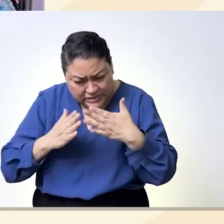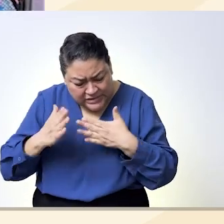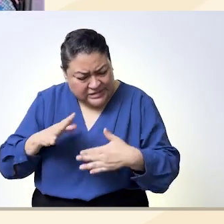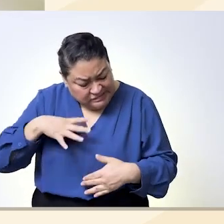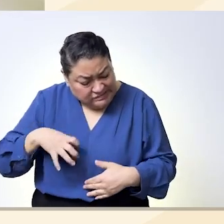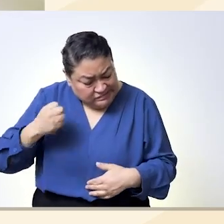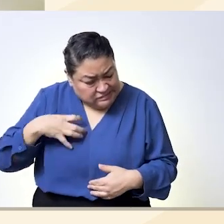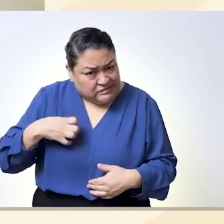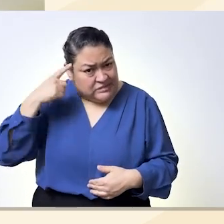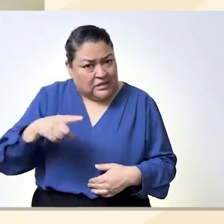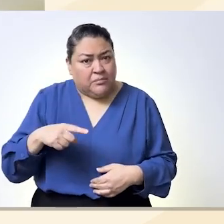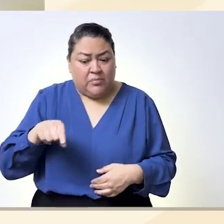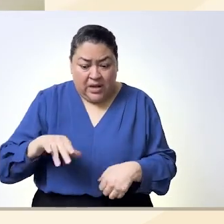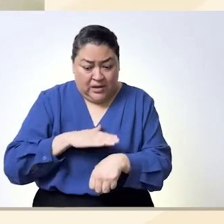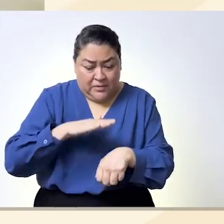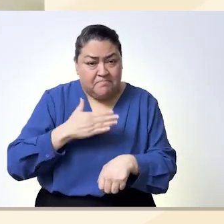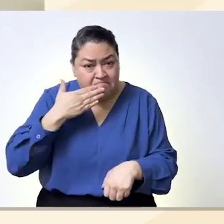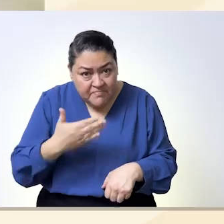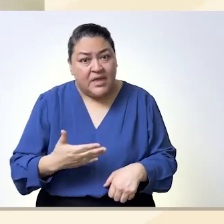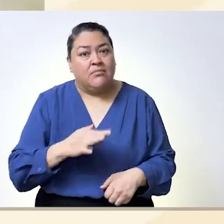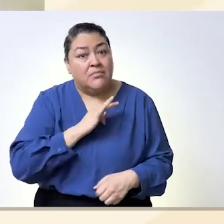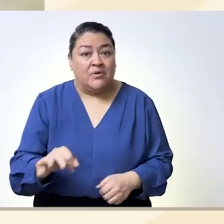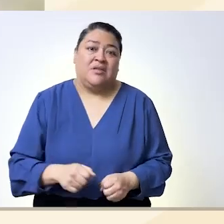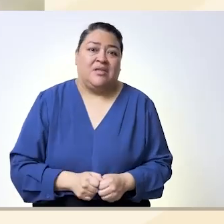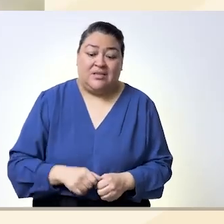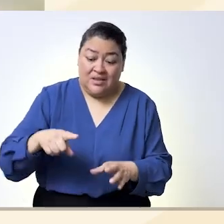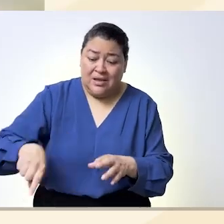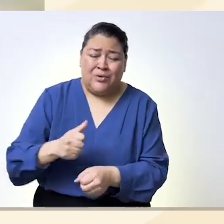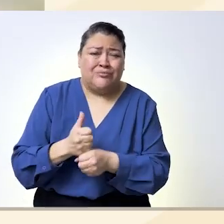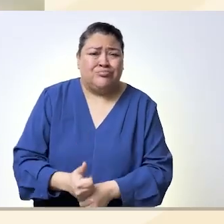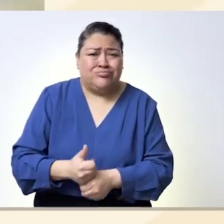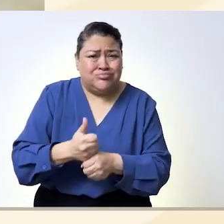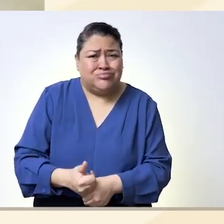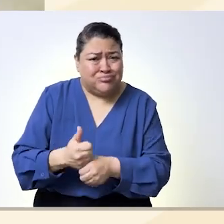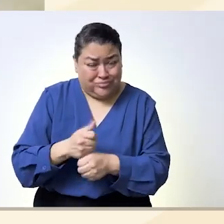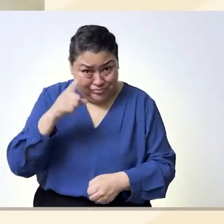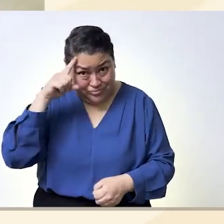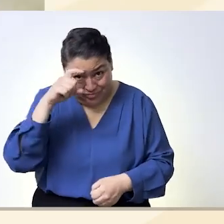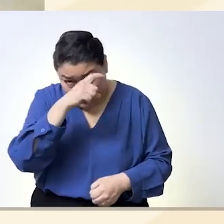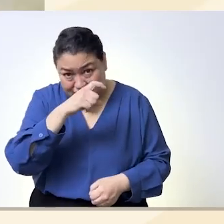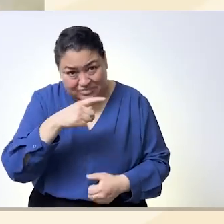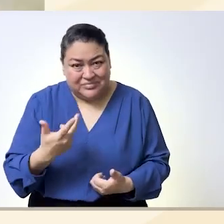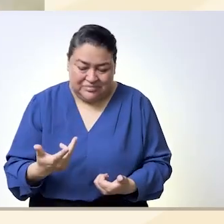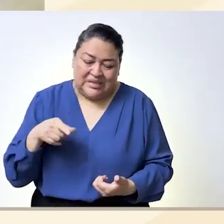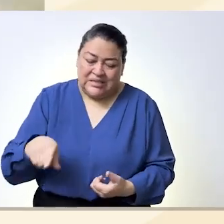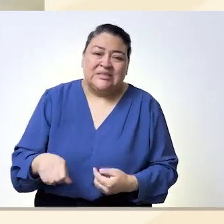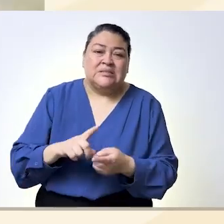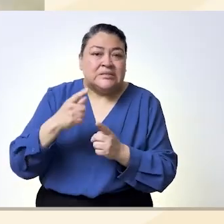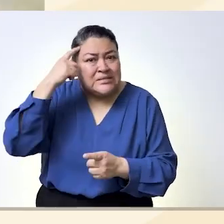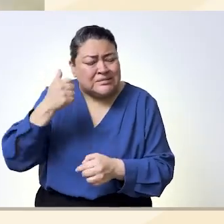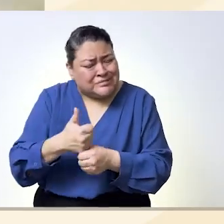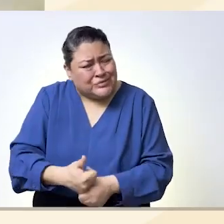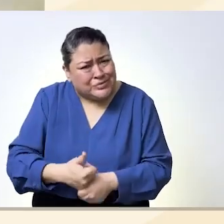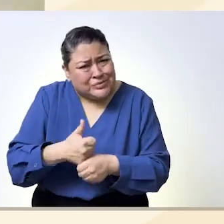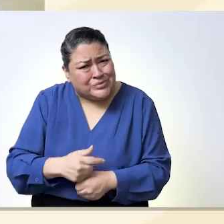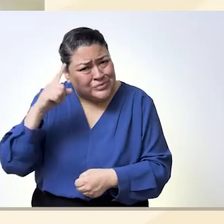buena calificación y todo esto, para poder seguir manteniéndola, pero que es detrimental para la salud mental, y quienes no caben dentro de él y quienes